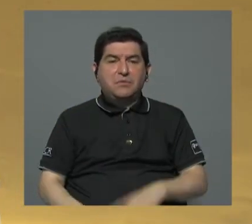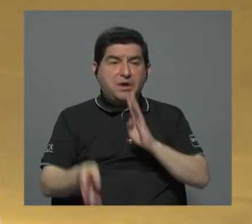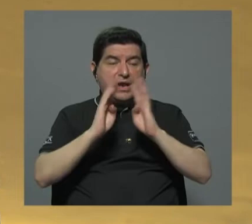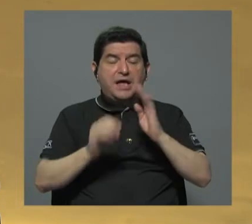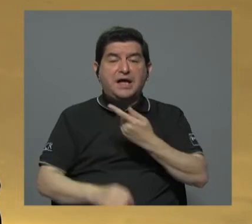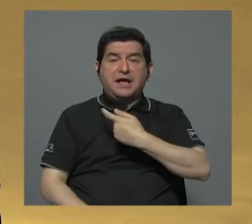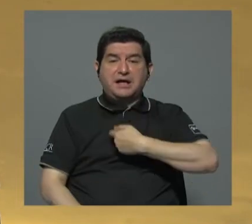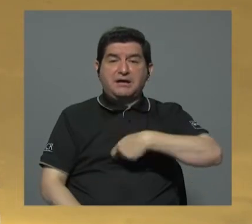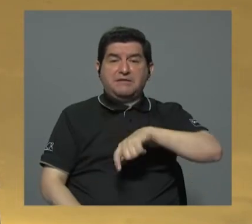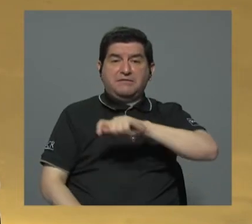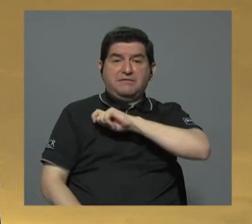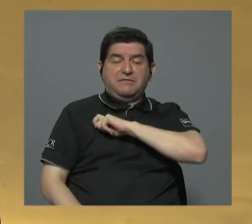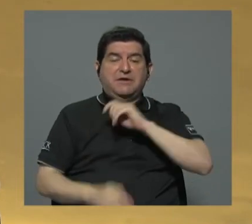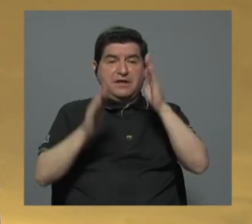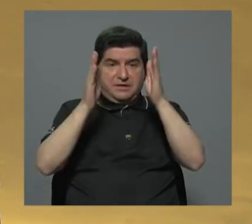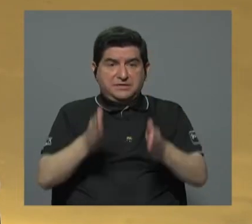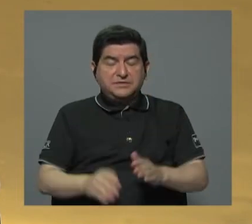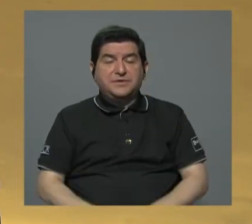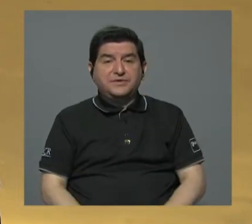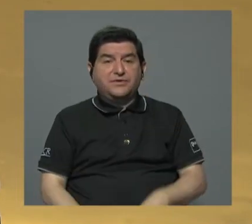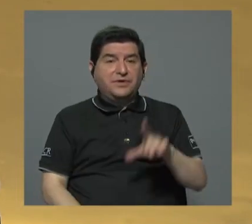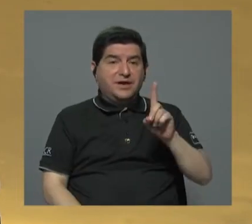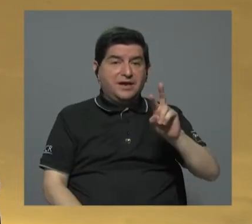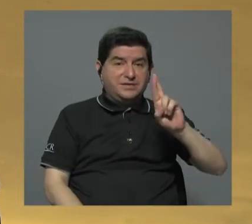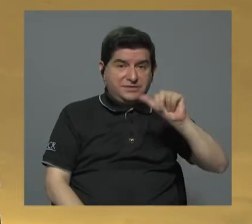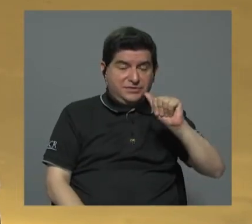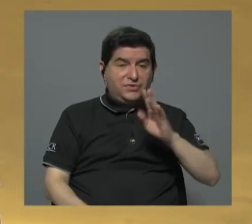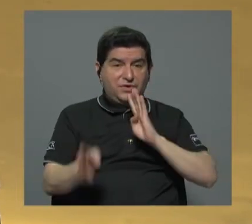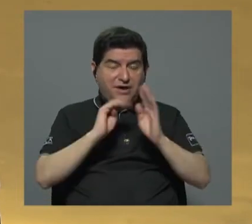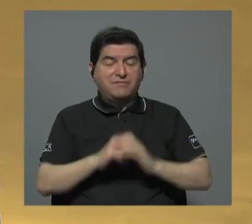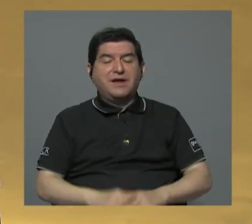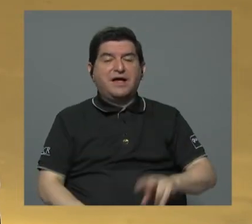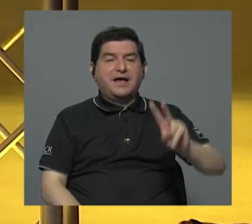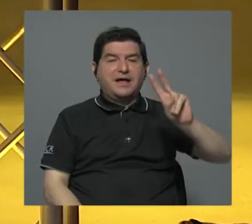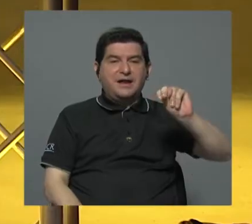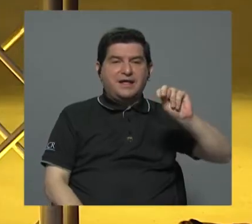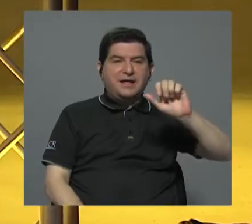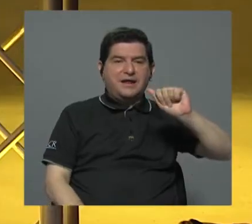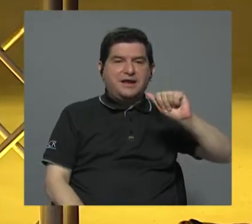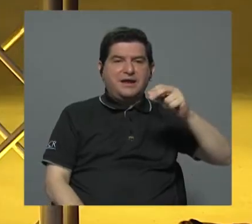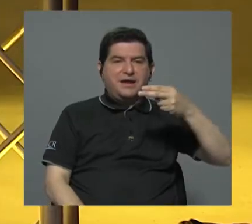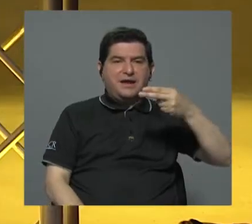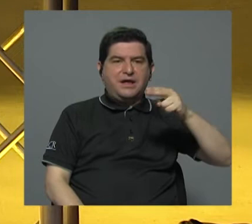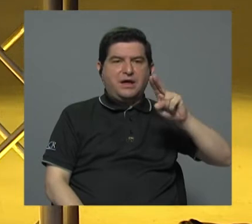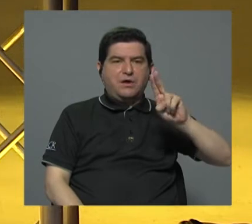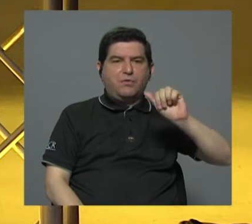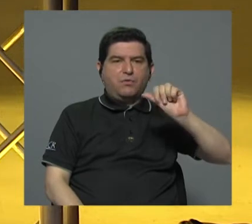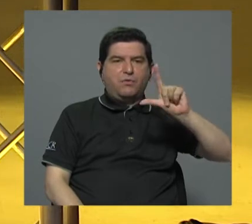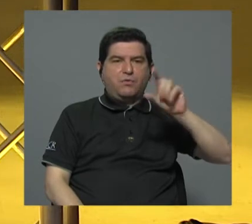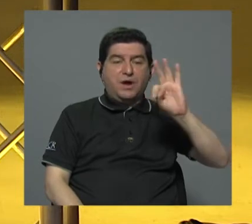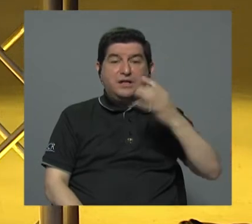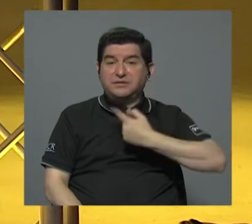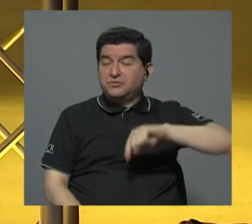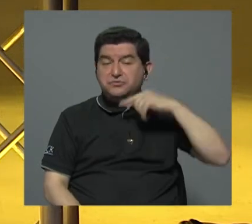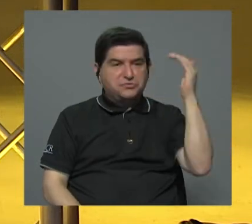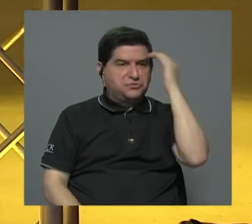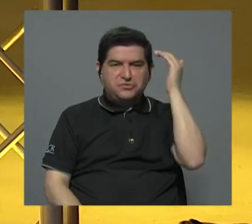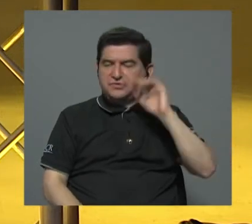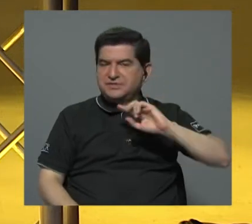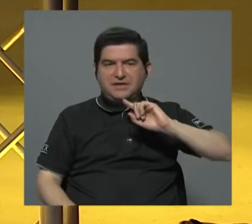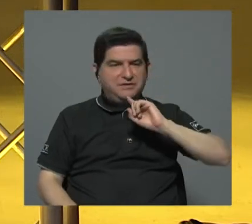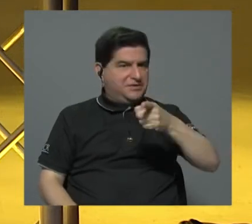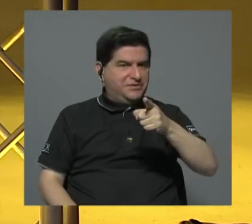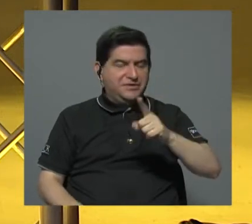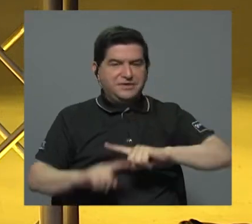ustedes, si la doctora hablara en náhuatl, ni ustedes ni yo nos enteraríamos de qué dice,